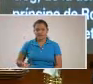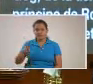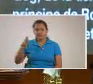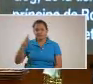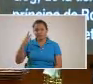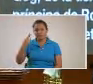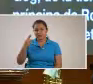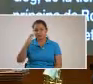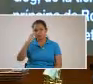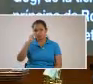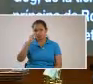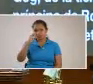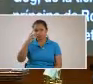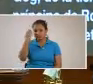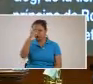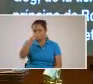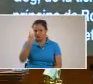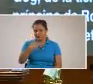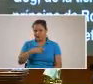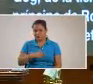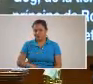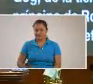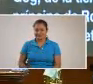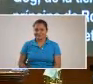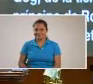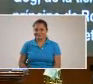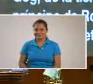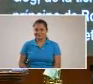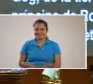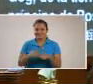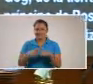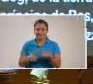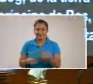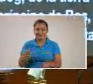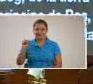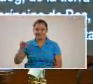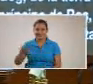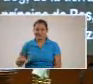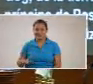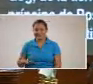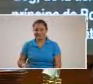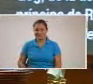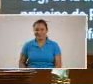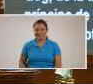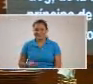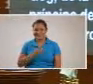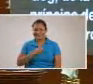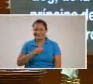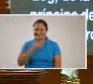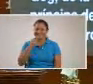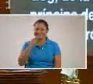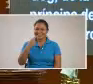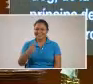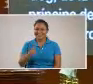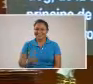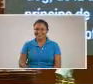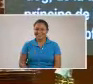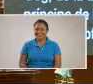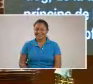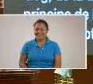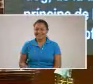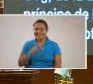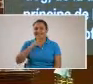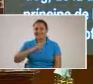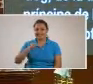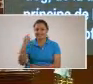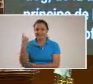nos da la Biblia de las Américas. Sin embargo, aquí viene otra cosa que yo quisiera mencionar, que es bien importante.